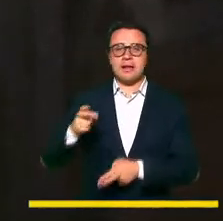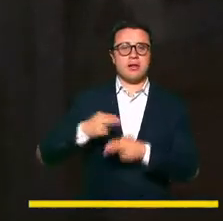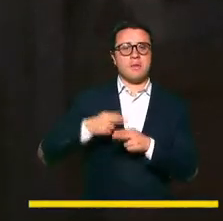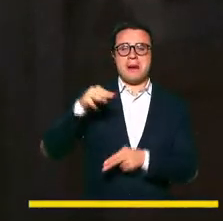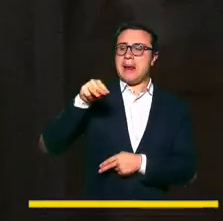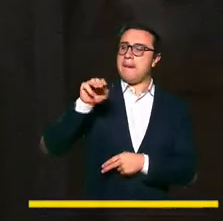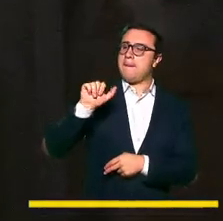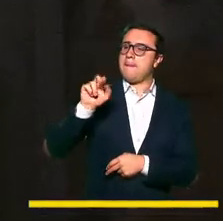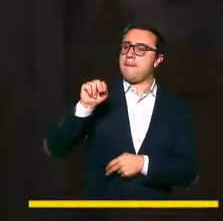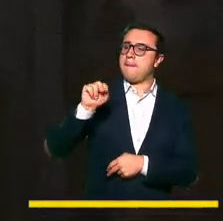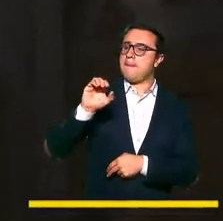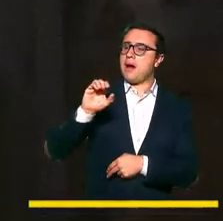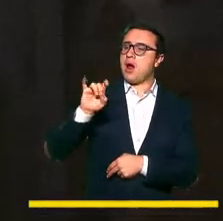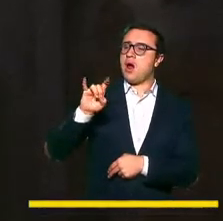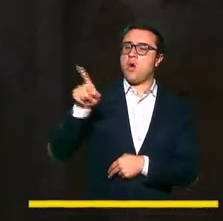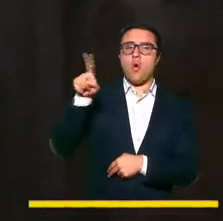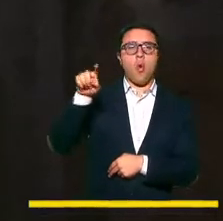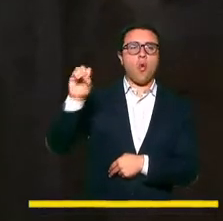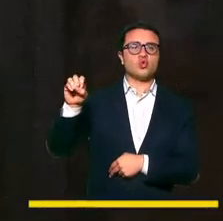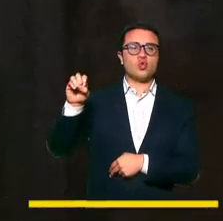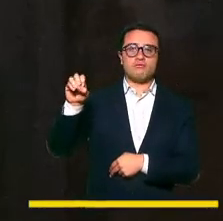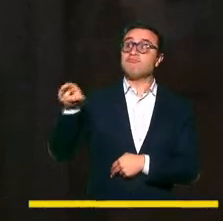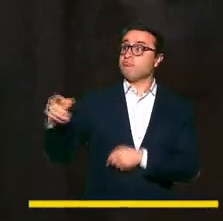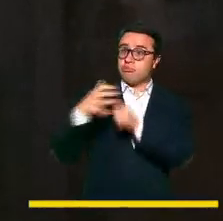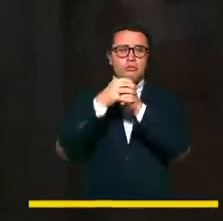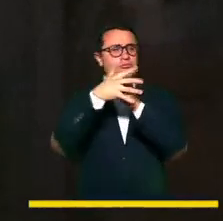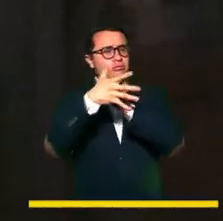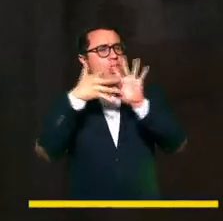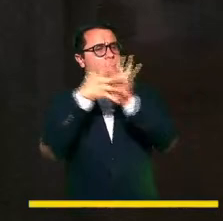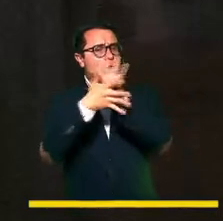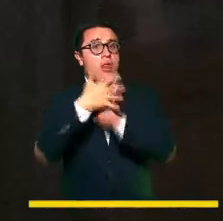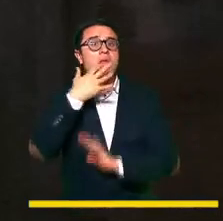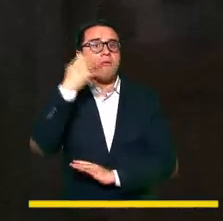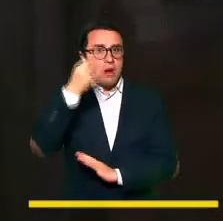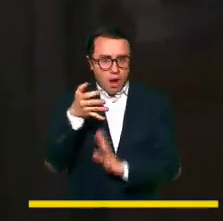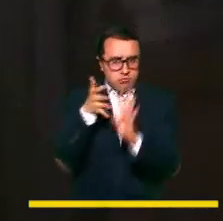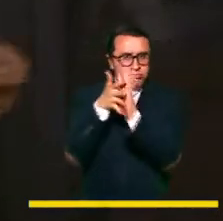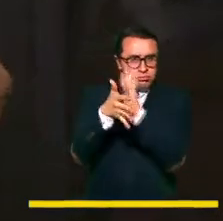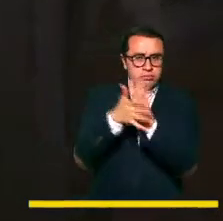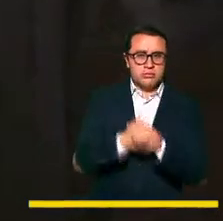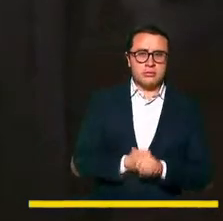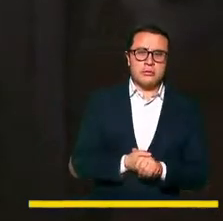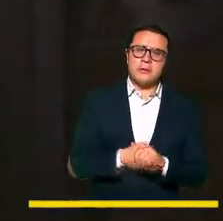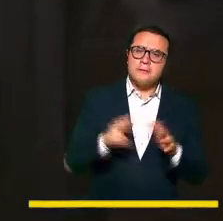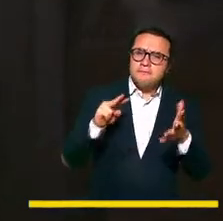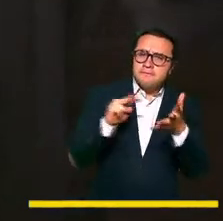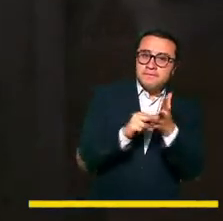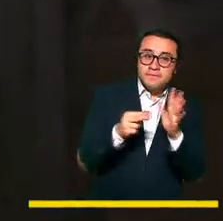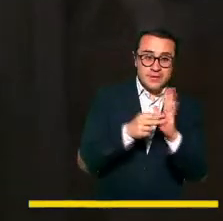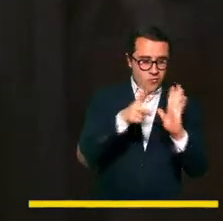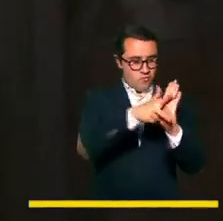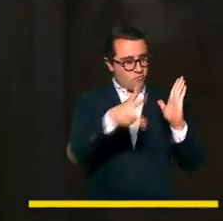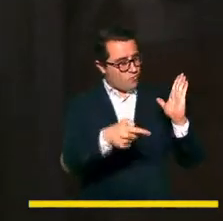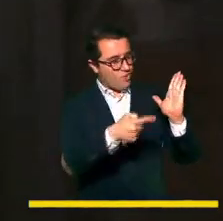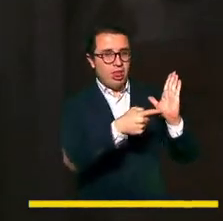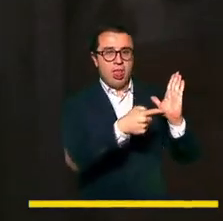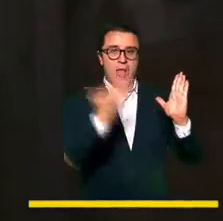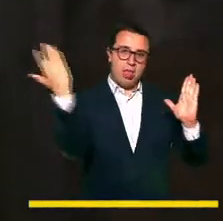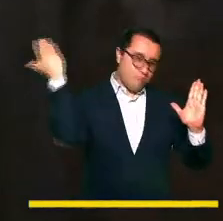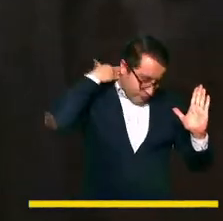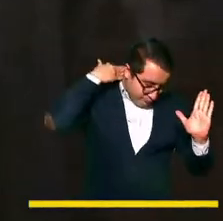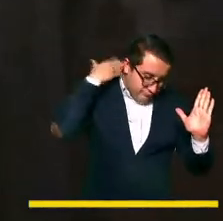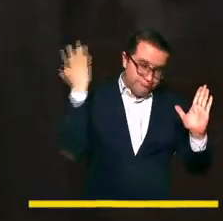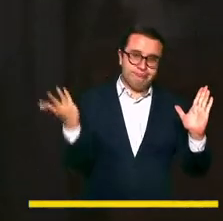Es decir, que nos estafaron. Es decir, que se burlaron del voto popular, que todo